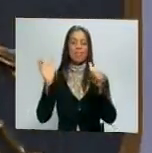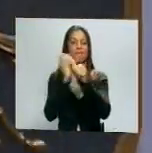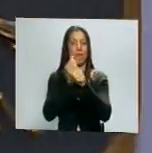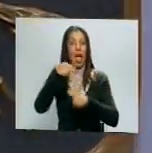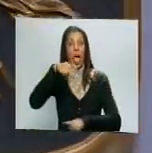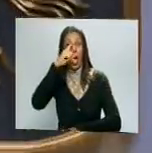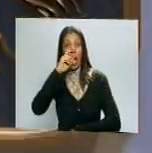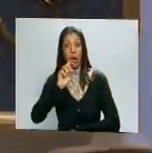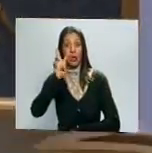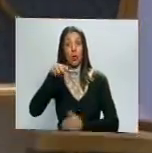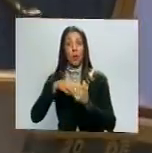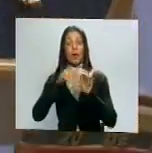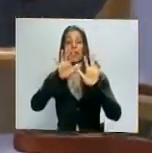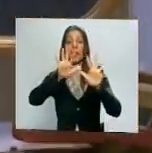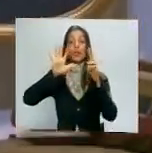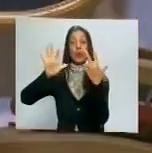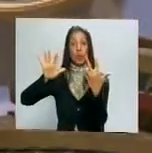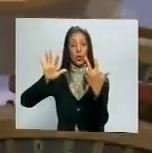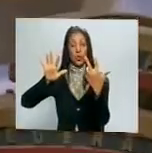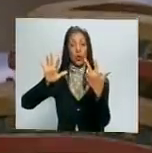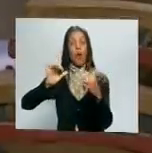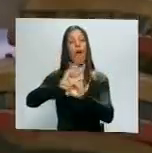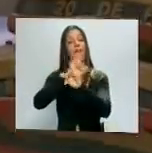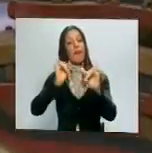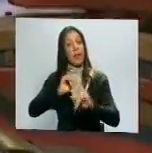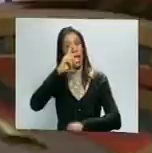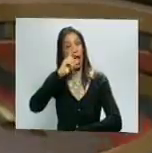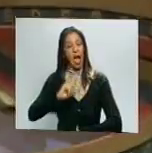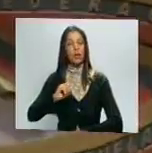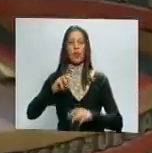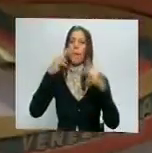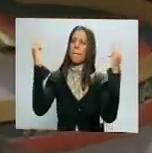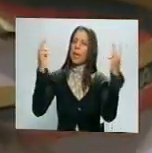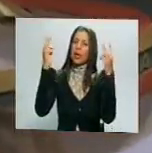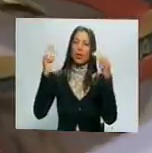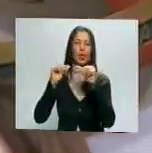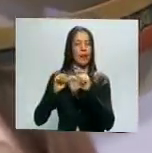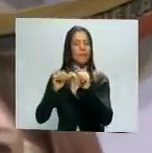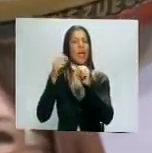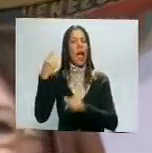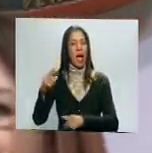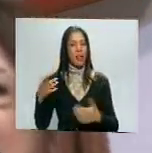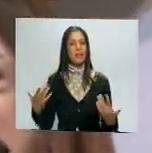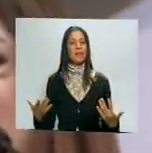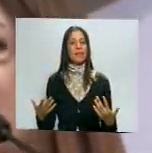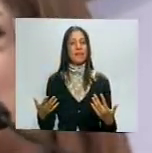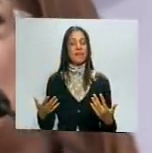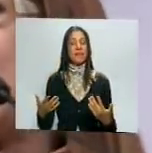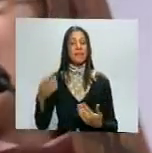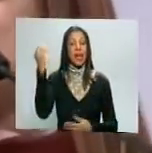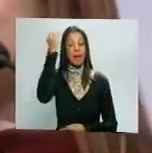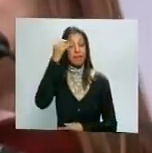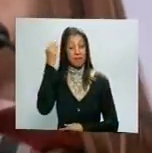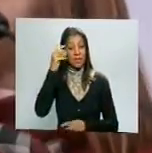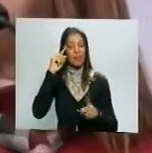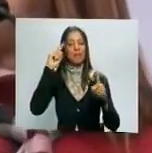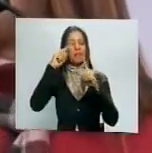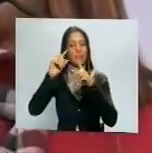año, nosotros, un feliz año 2018 con victorias. Ya tenemos previstas las